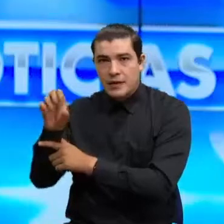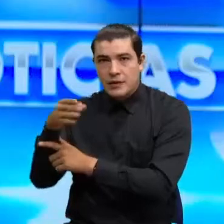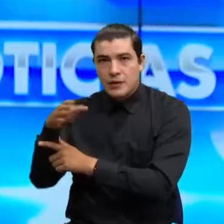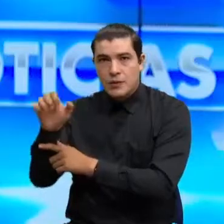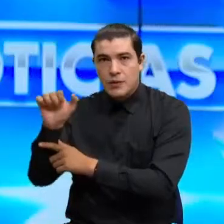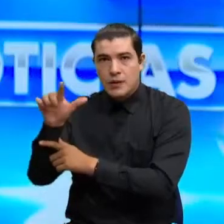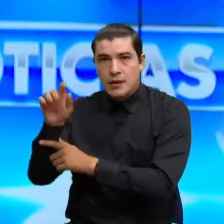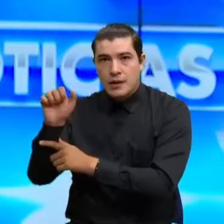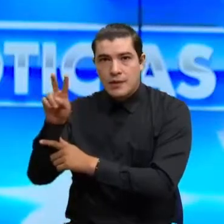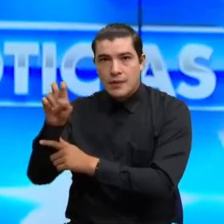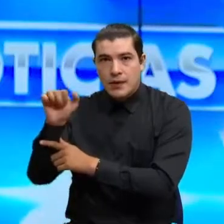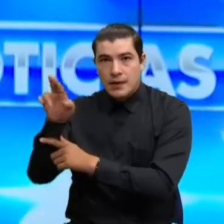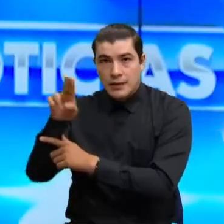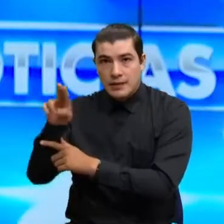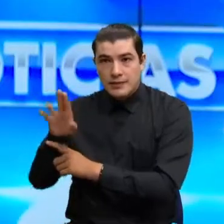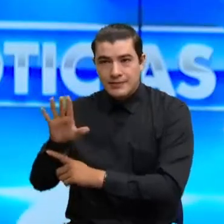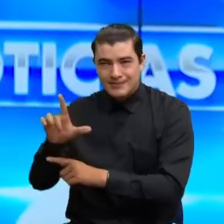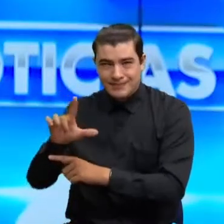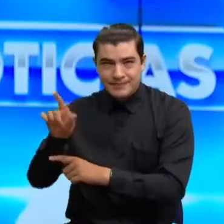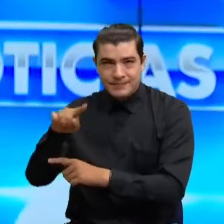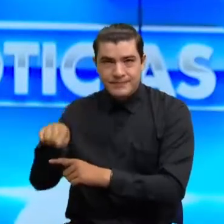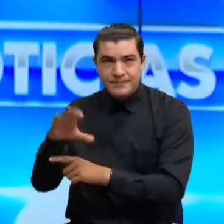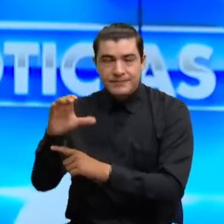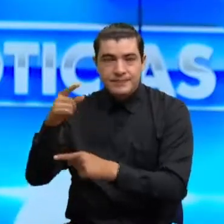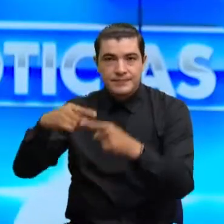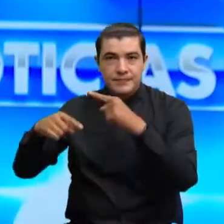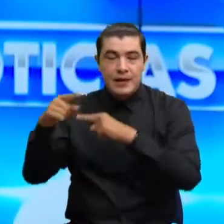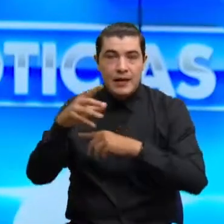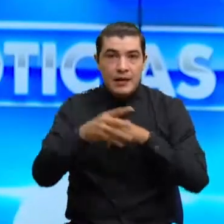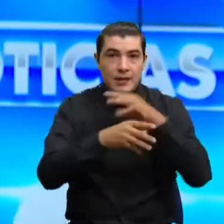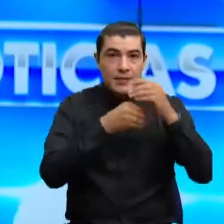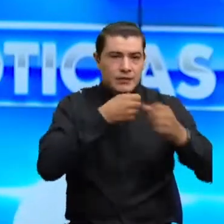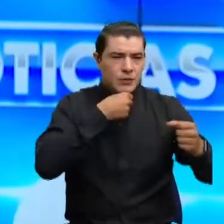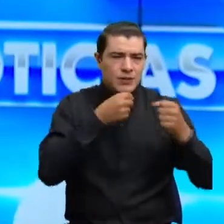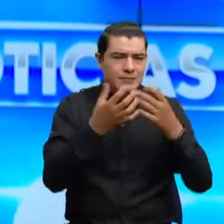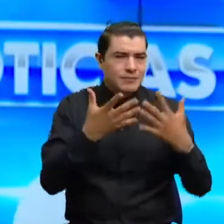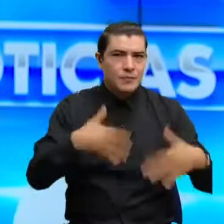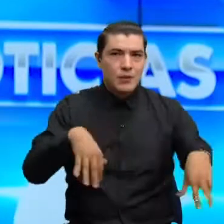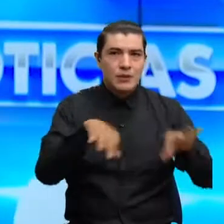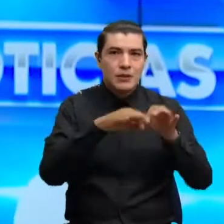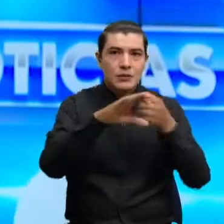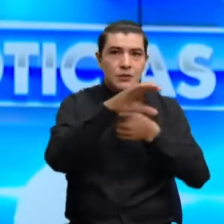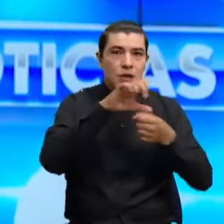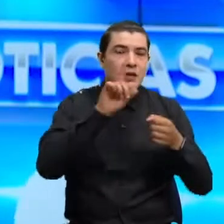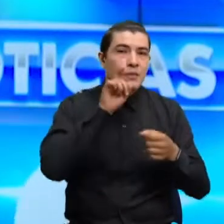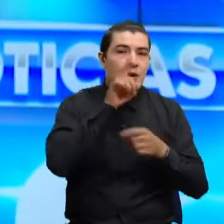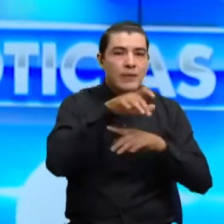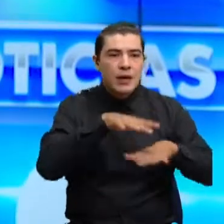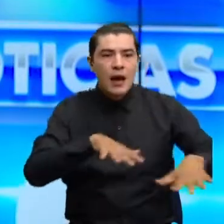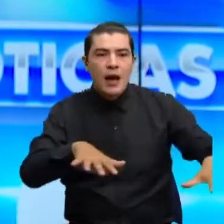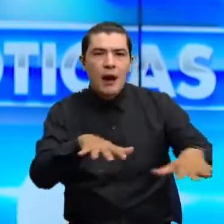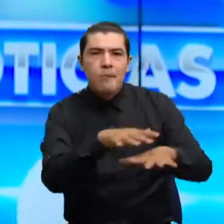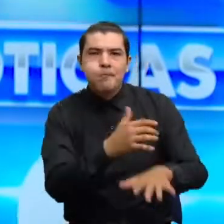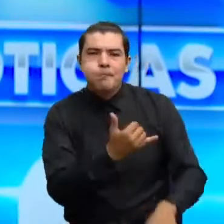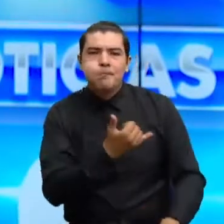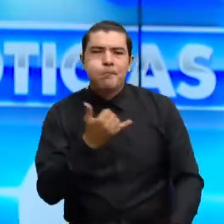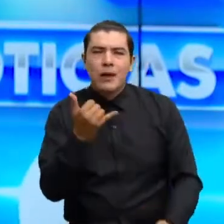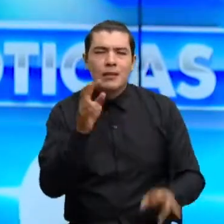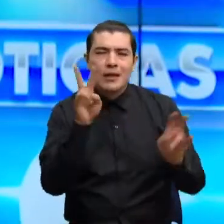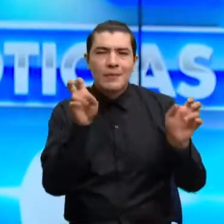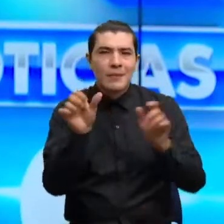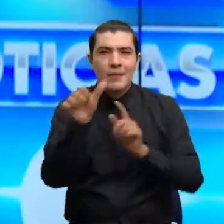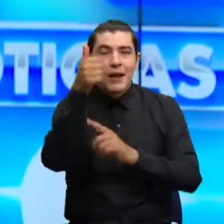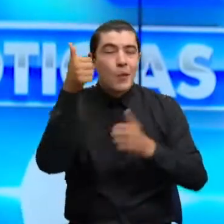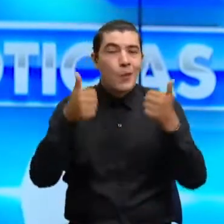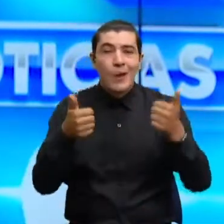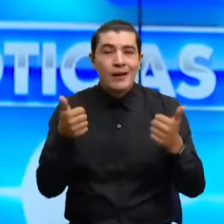y comenzamos con la noticia que ha acaparado la atención en los últimos días en bucaramanga y el área metropolitana las basuras por eso realizamos un recorrido